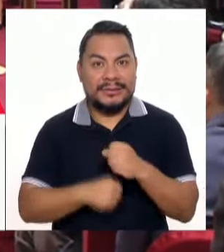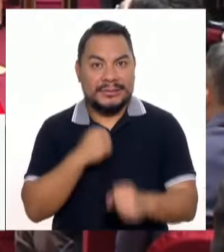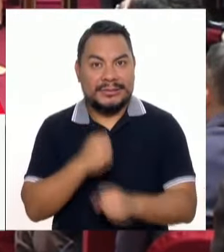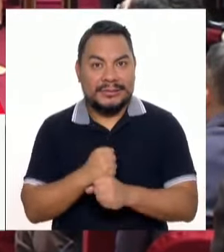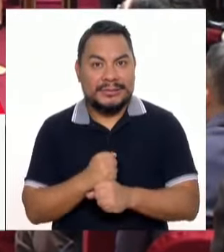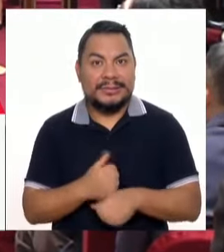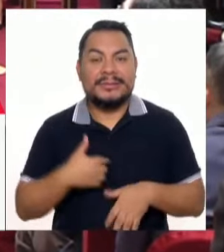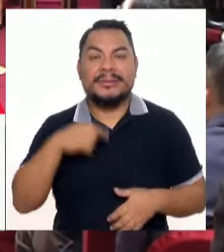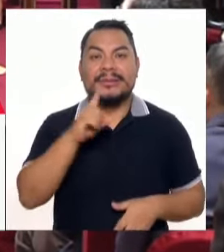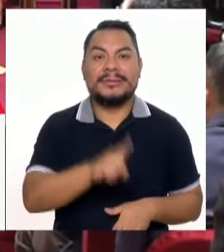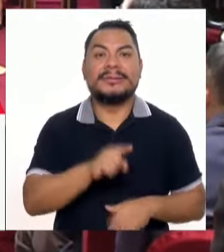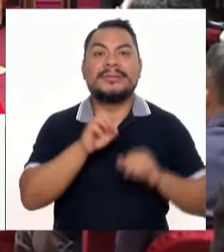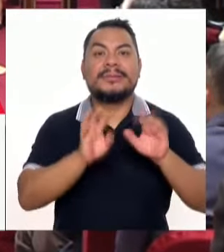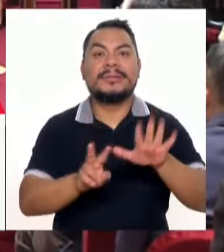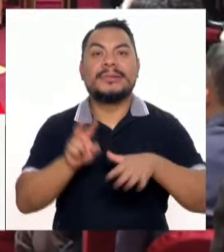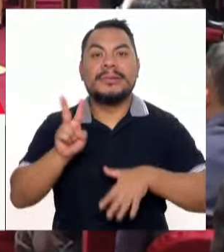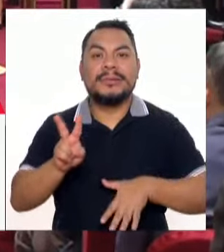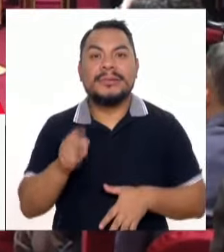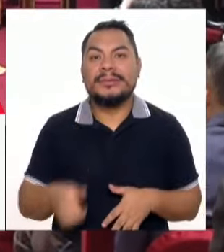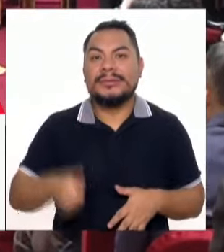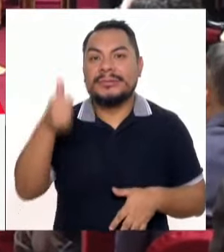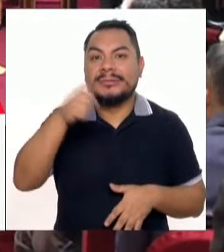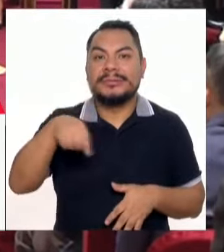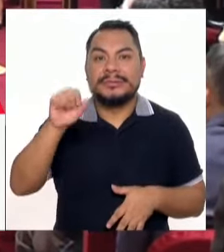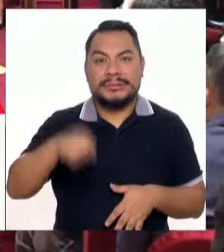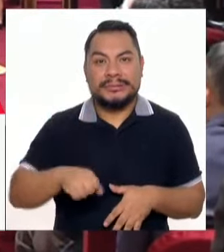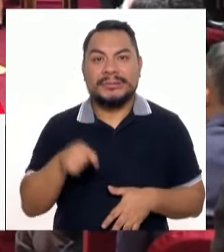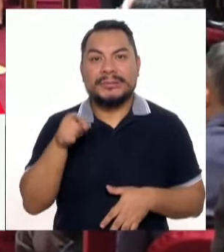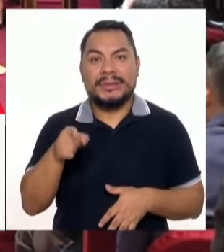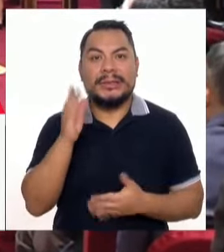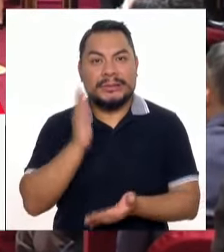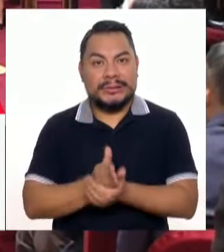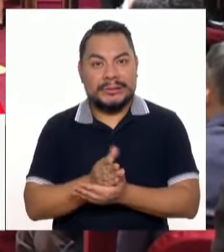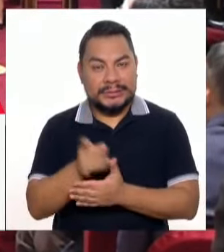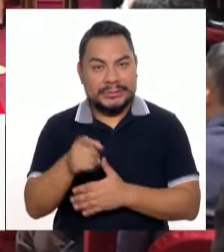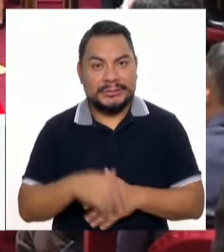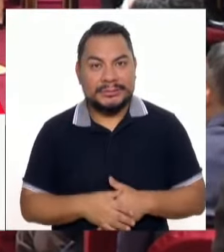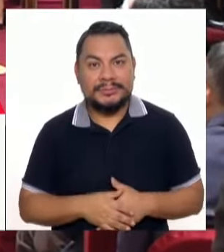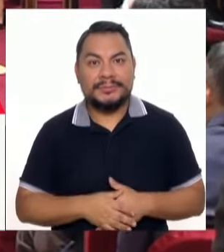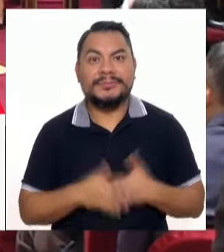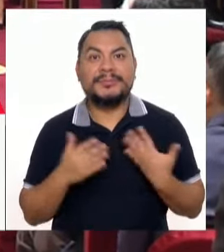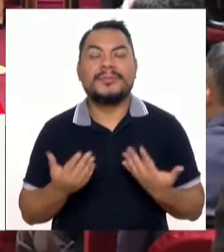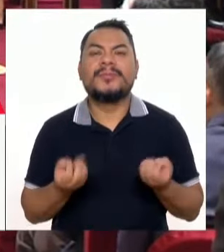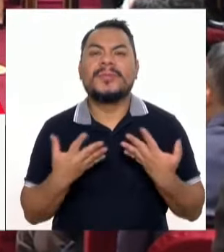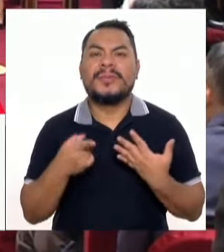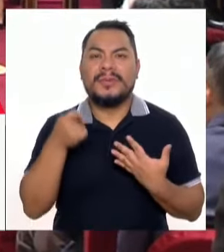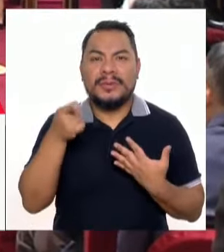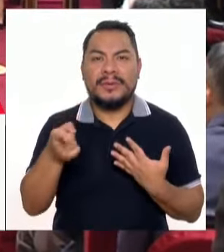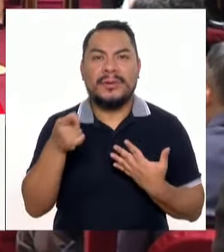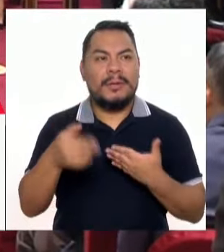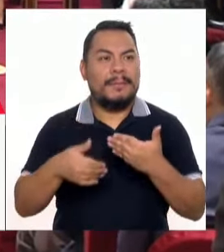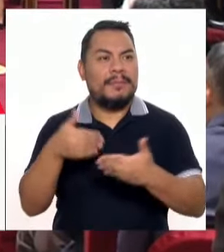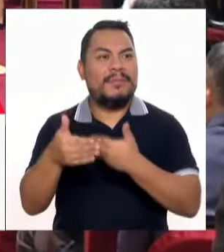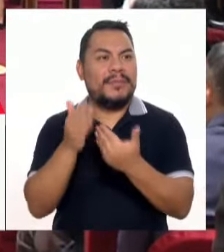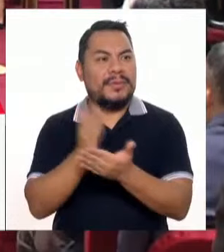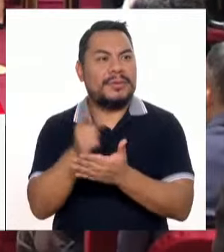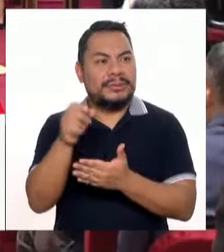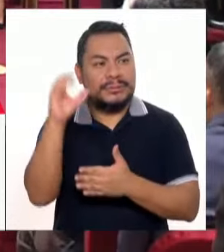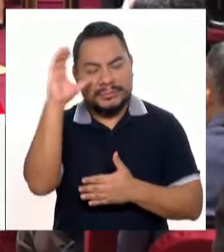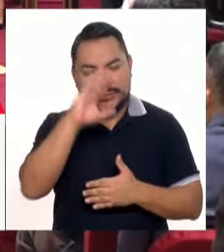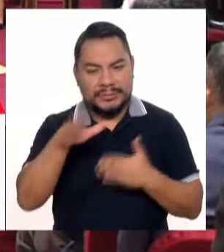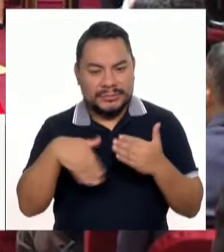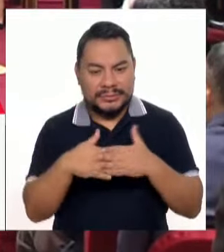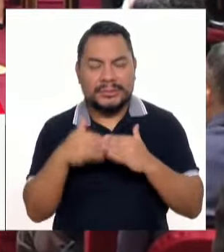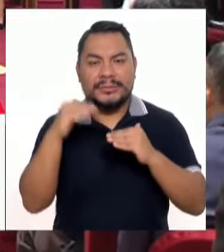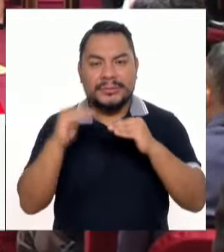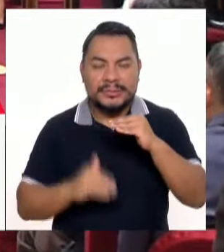son 192 magistrados y magistradas sancionados. En cuanto a la descarga procesal, se busca